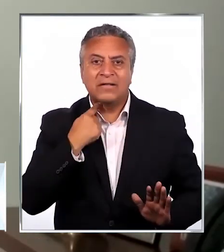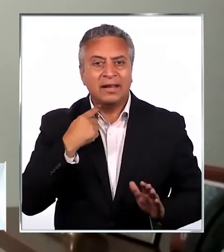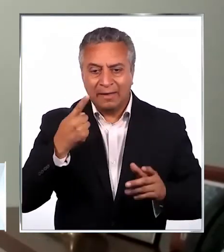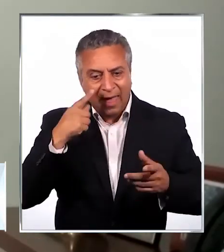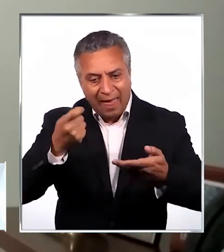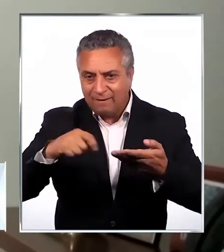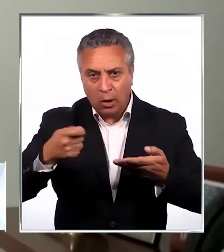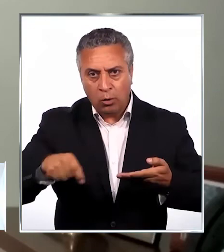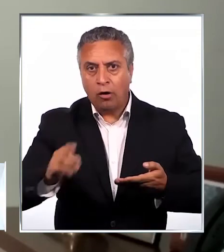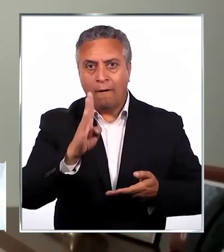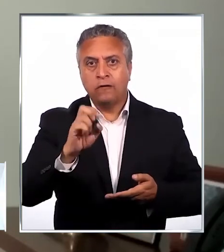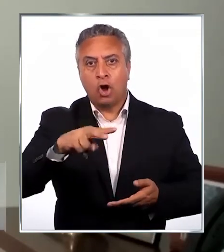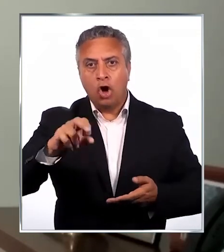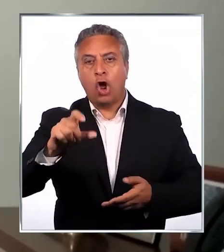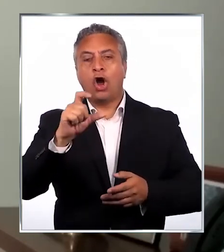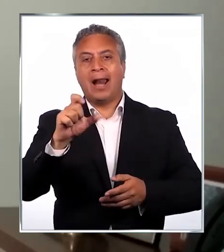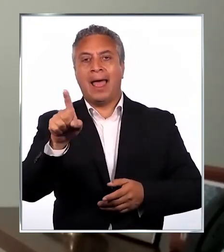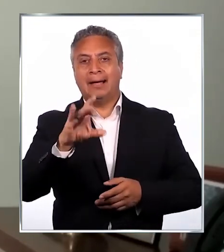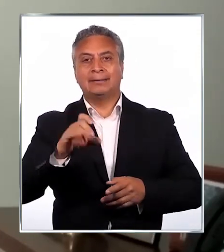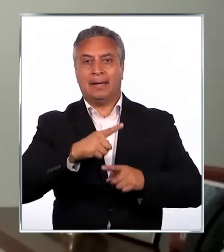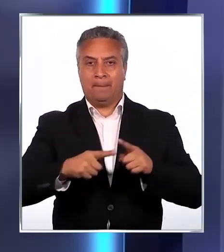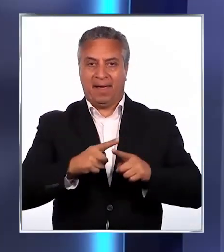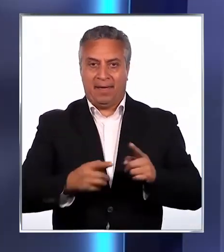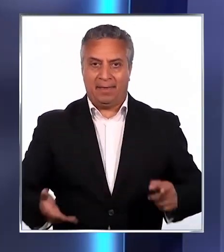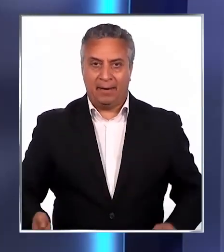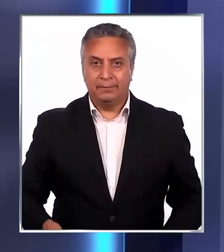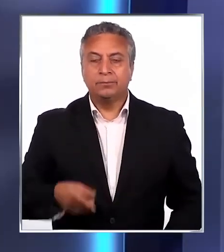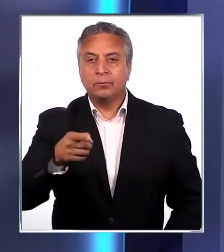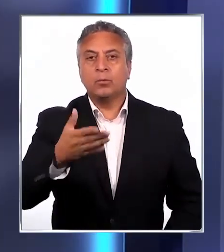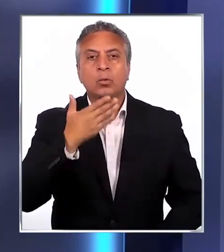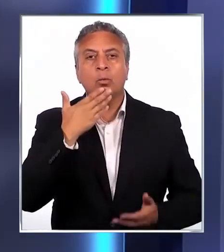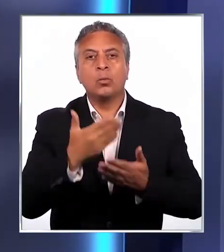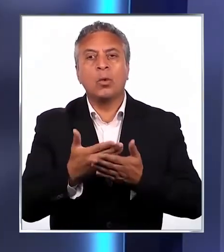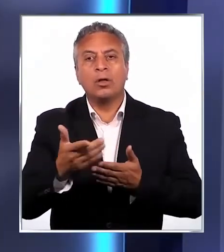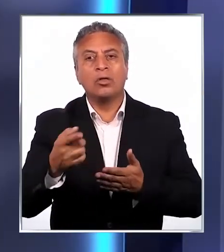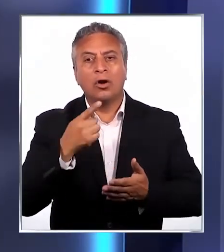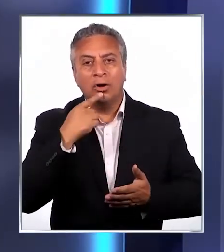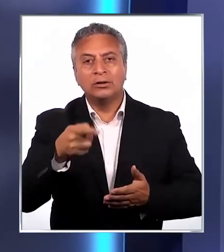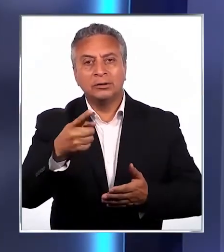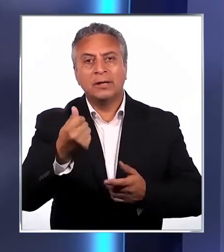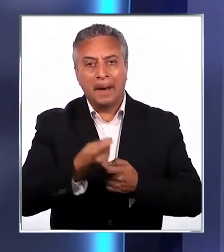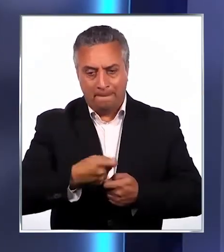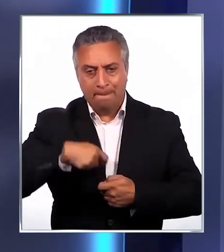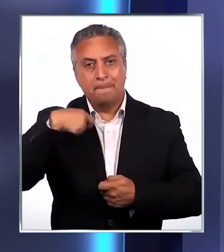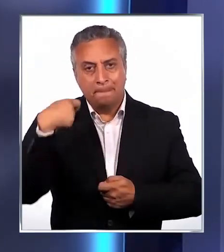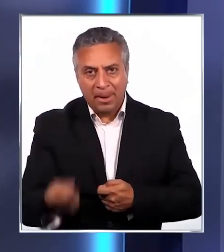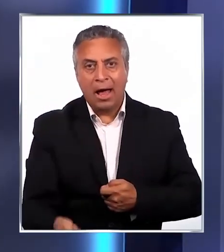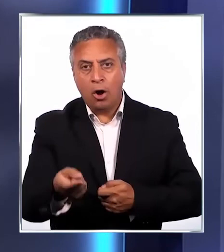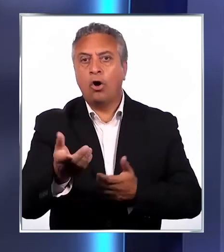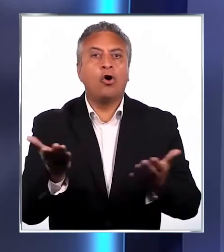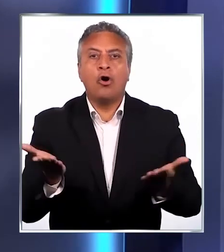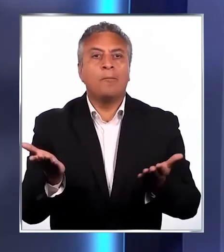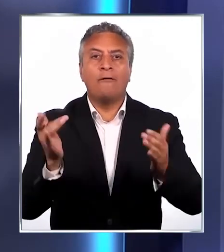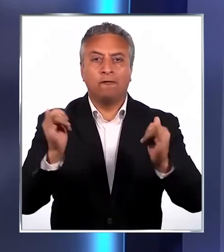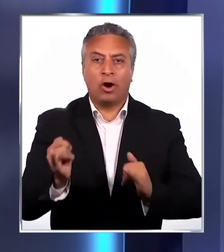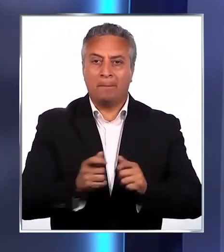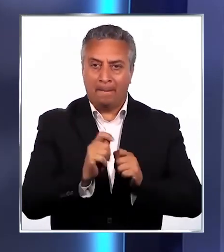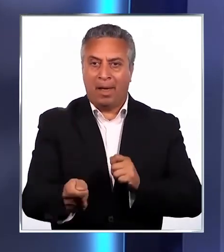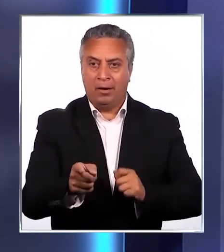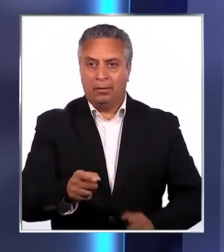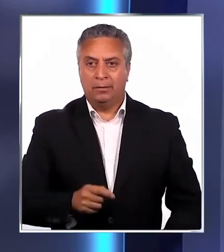afecta ninguna evaluación para el bono de clase media. Perfecto. ¿Y cuándo se va a recibir? Estamos hablando del bono clase media, el pago de esto y de qué